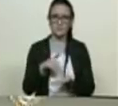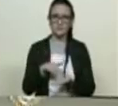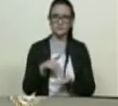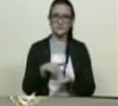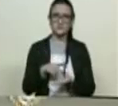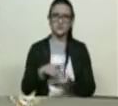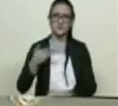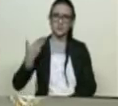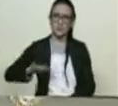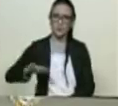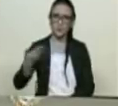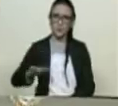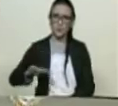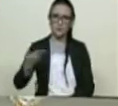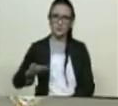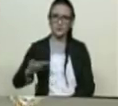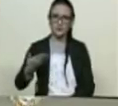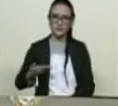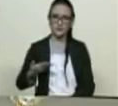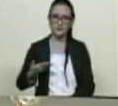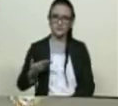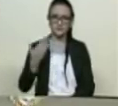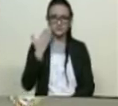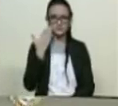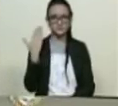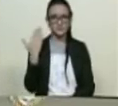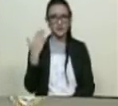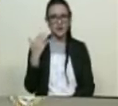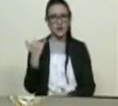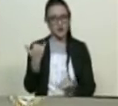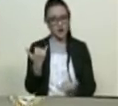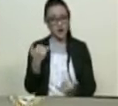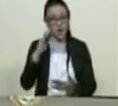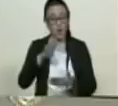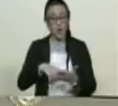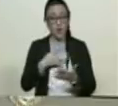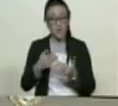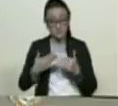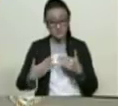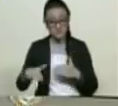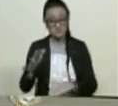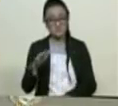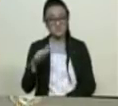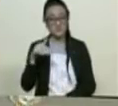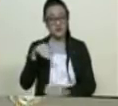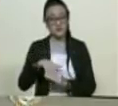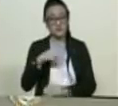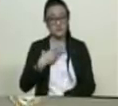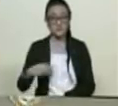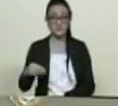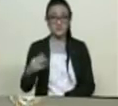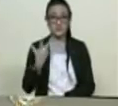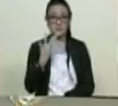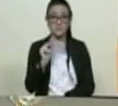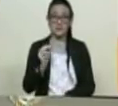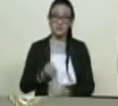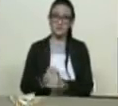muy importante de este cronograma rumbo a las elecciones presidenciales del 20 de mayo.